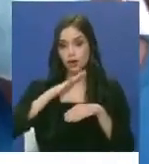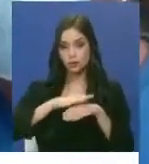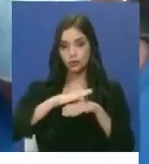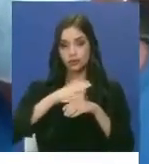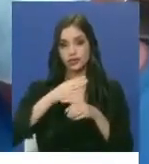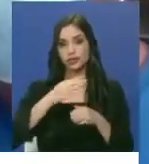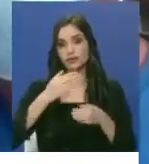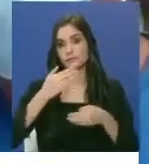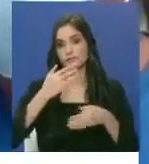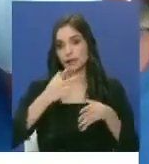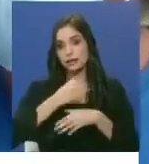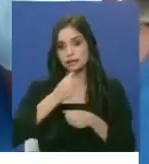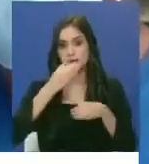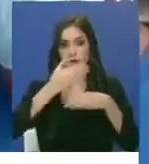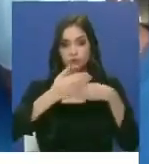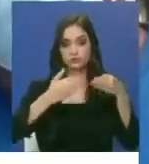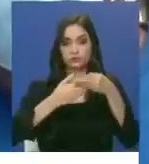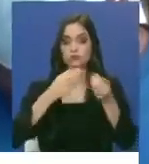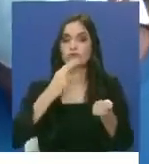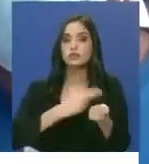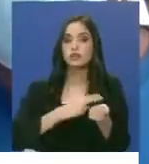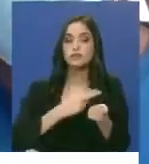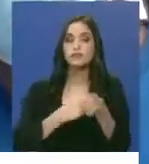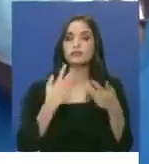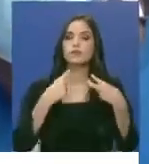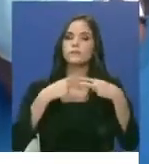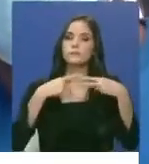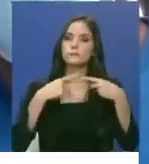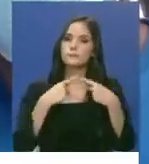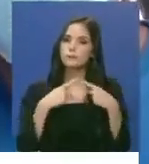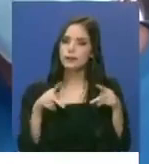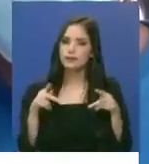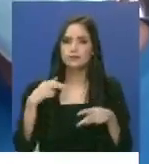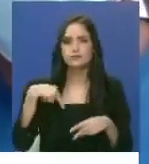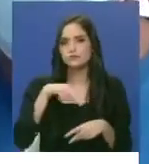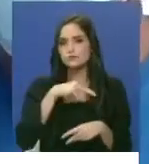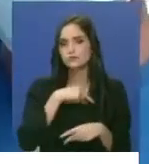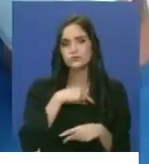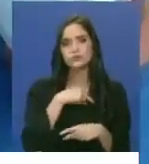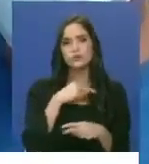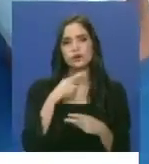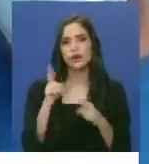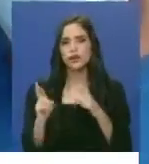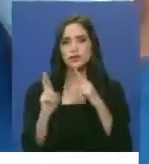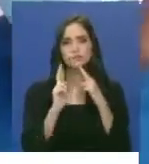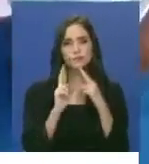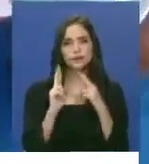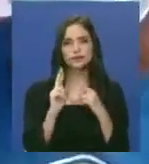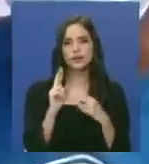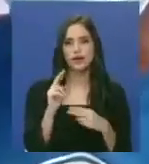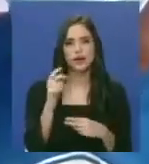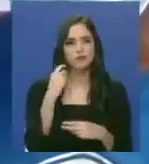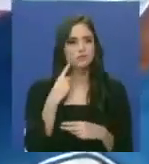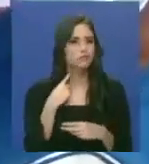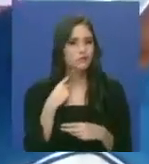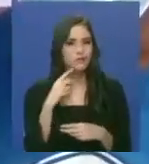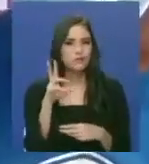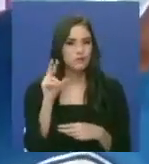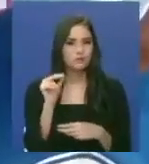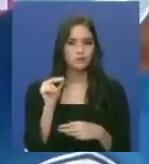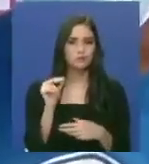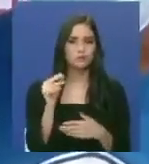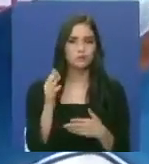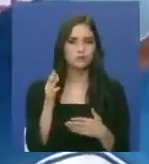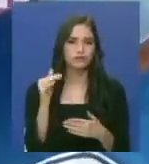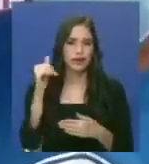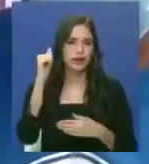manifestarnos ahí y seguir mostrándole que estamos inconformes con la respuesta que nos dio en el día de ayer en la reunión